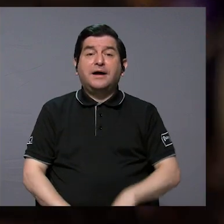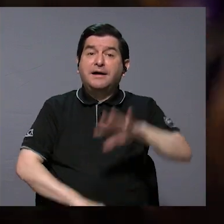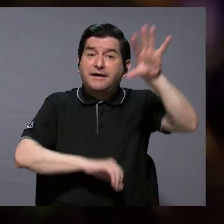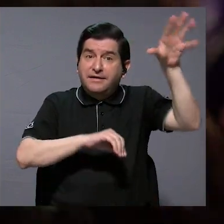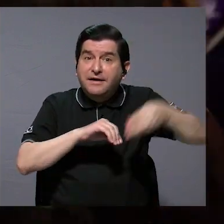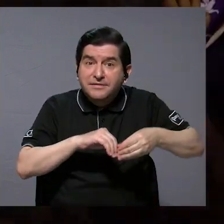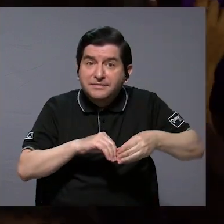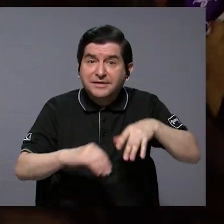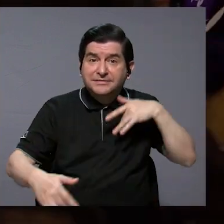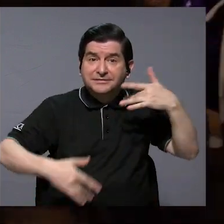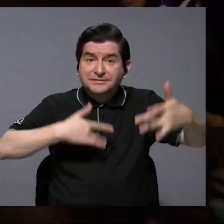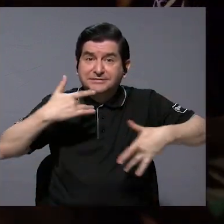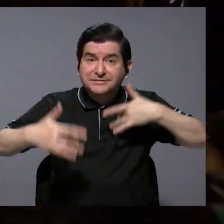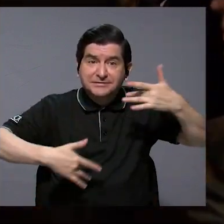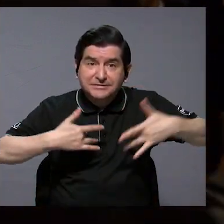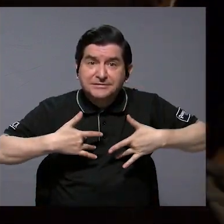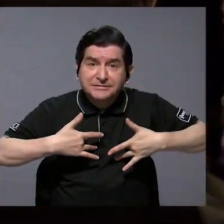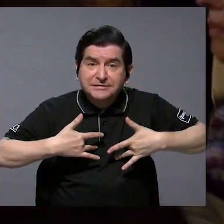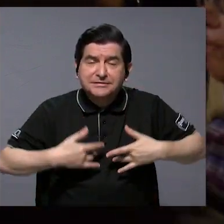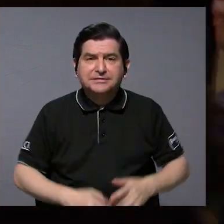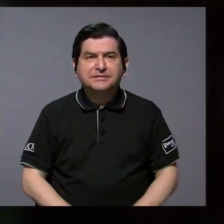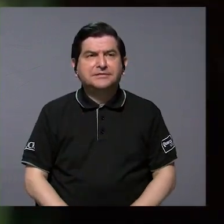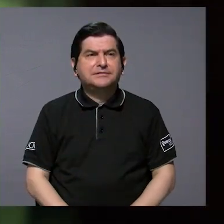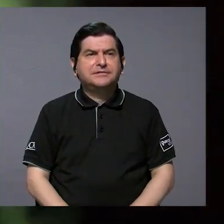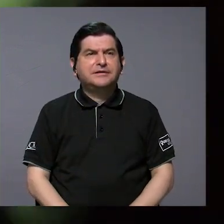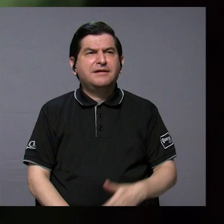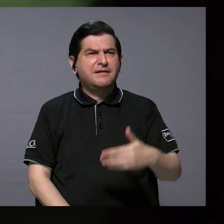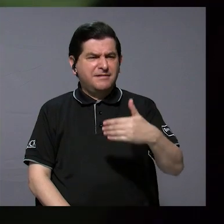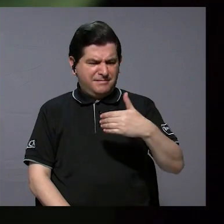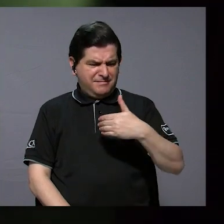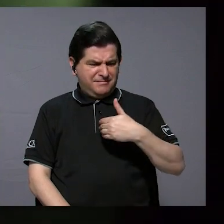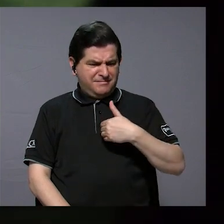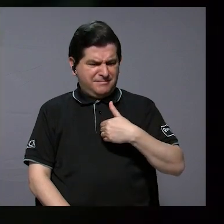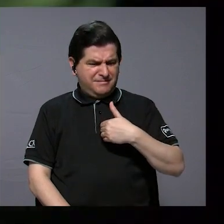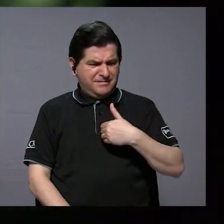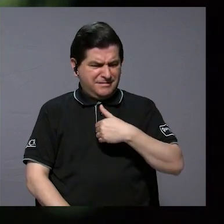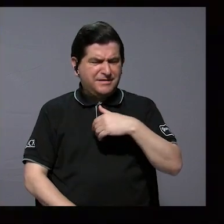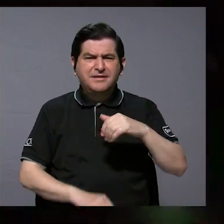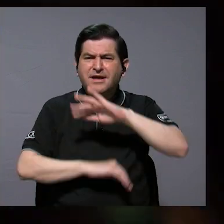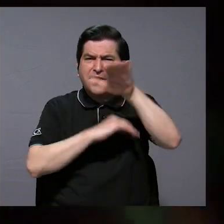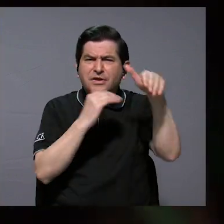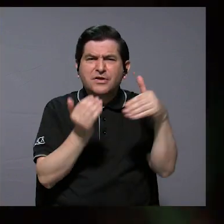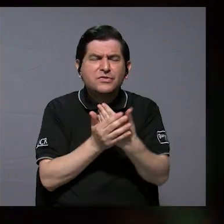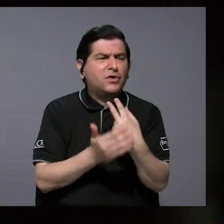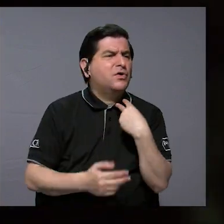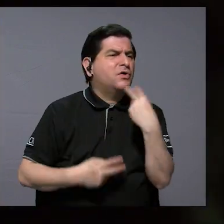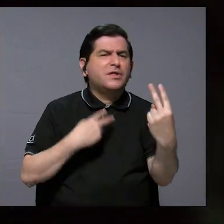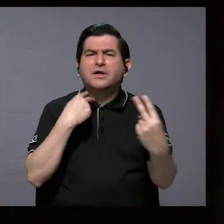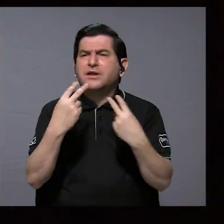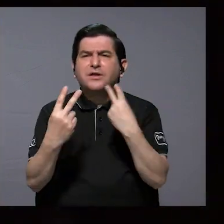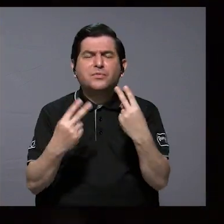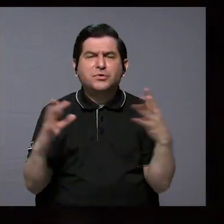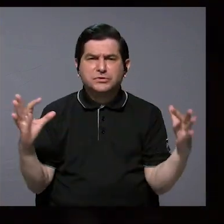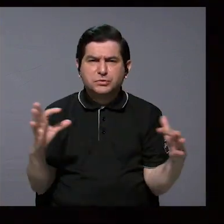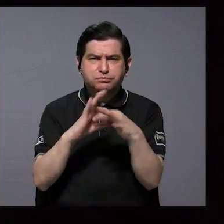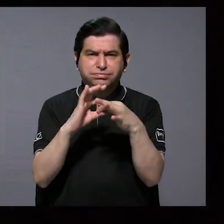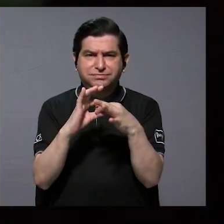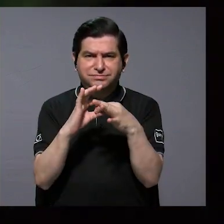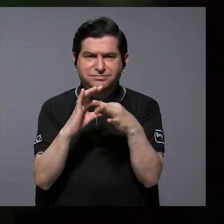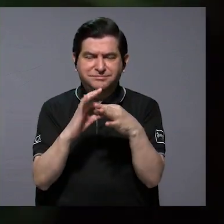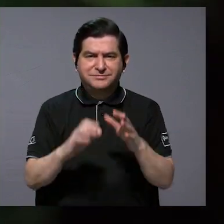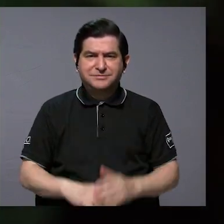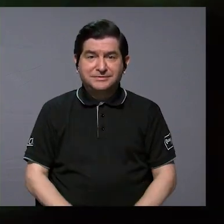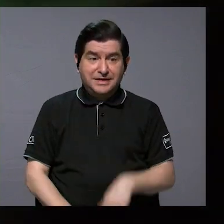linda, sino que además sentimos que había como que todas las voces estaban